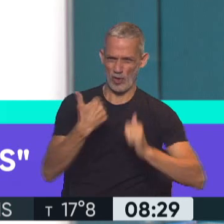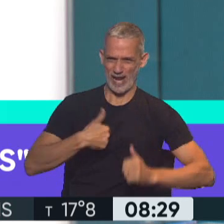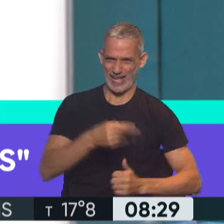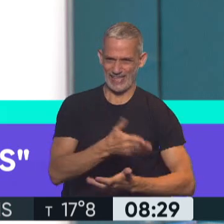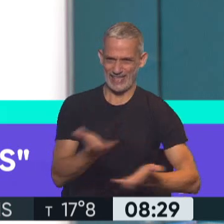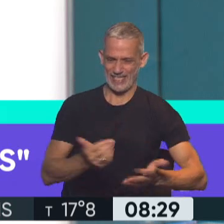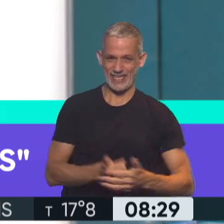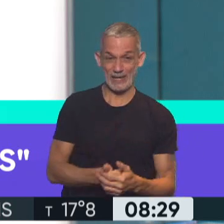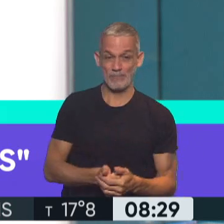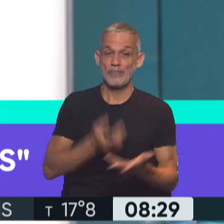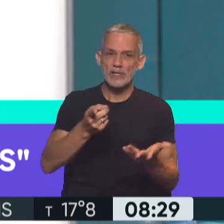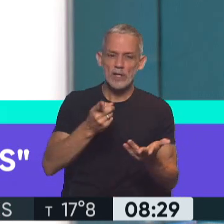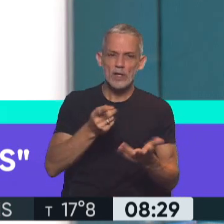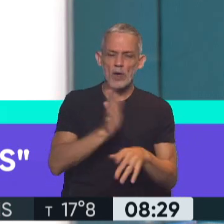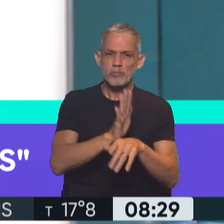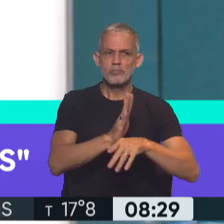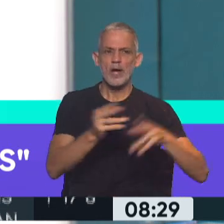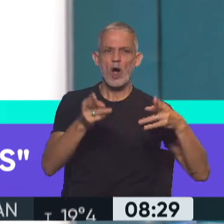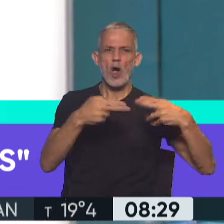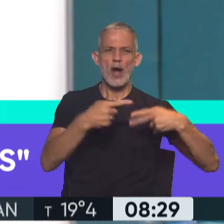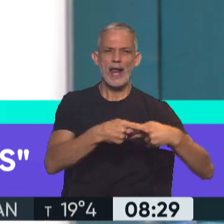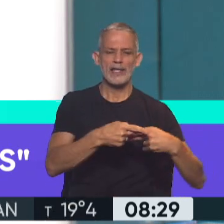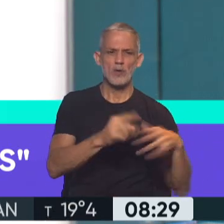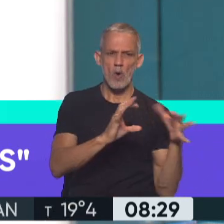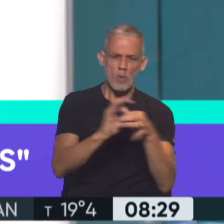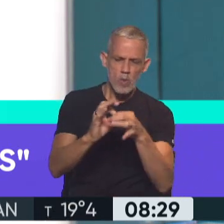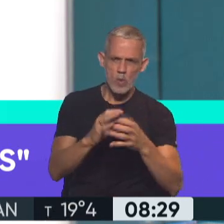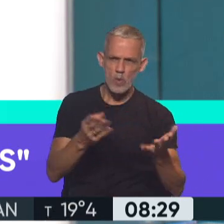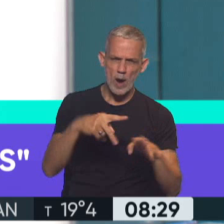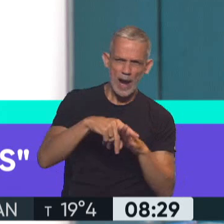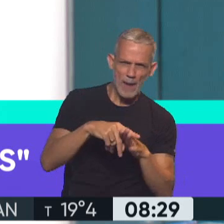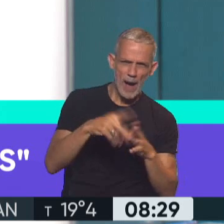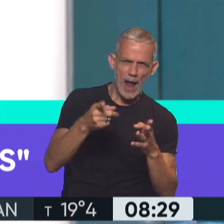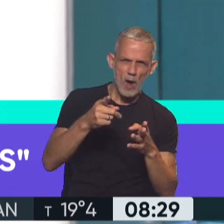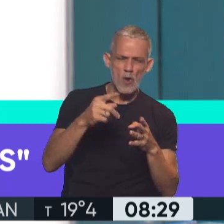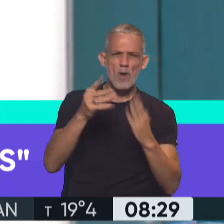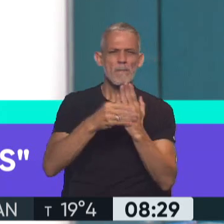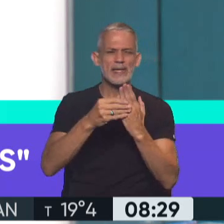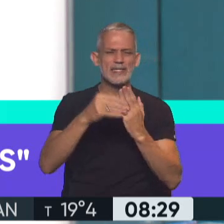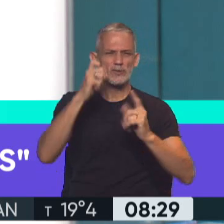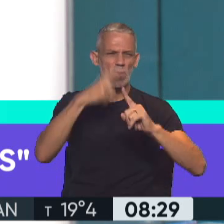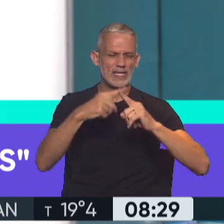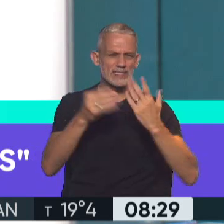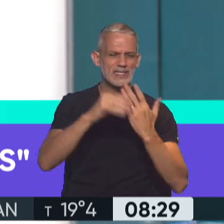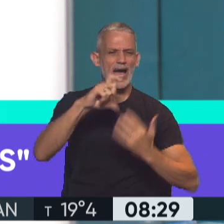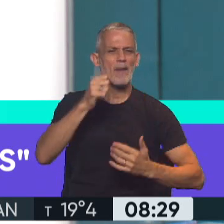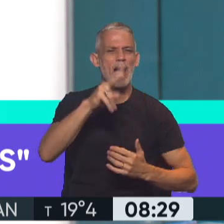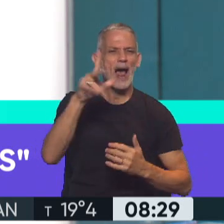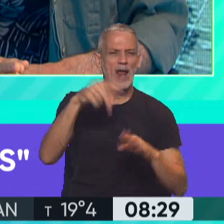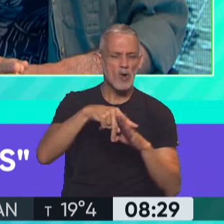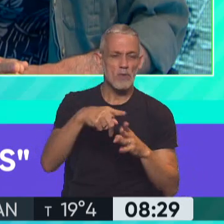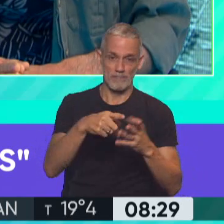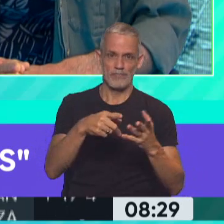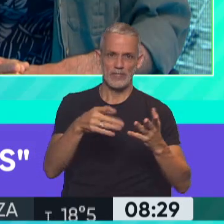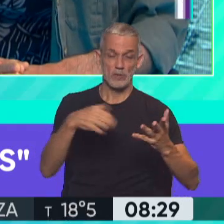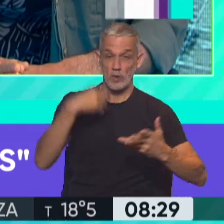Digo, ¿este legado del corralito se lo relaciona con Cavallo o quedó como más lavada su imagen? Yo la